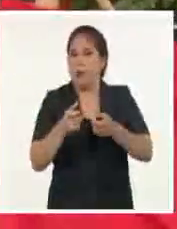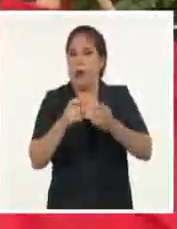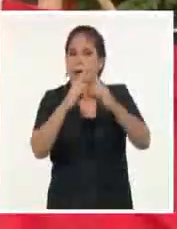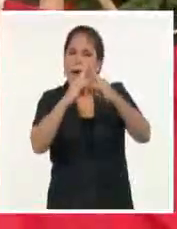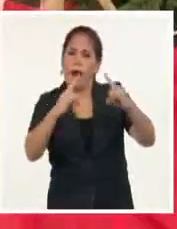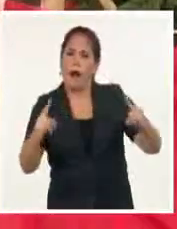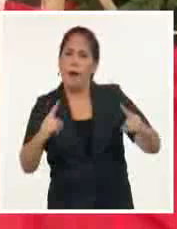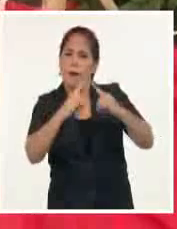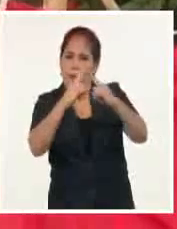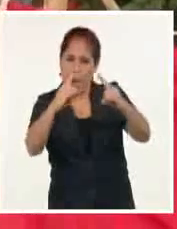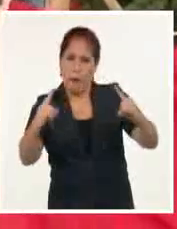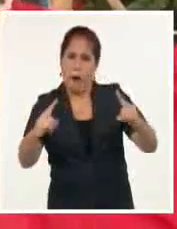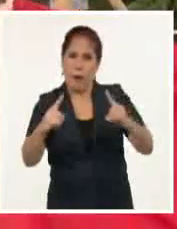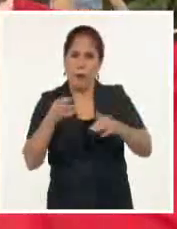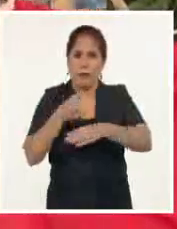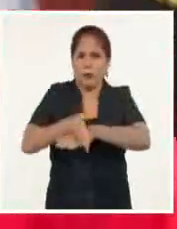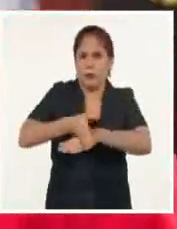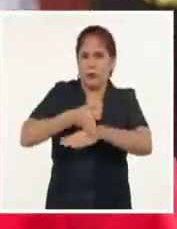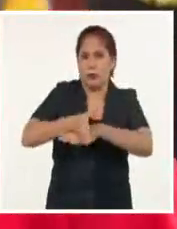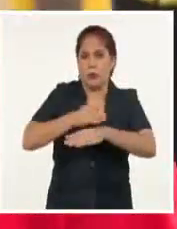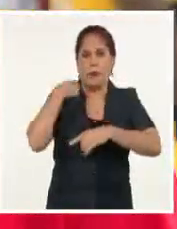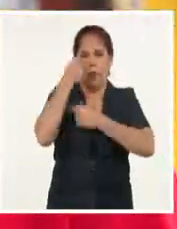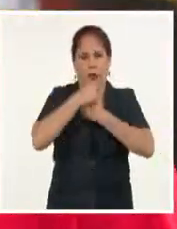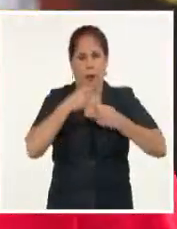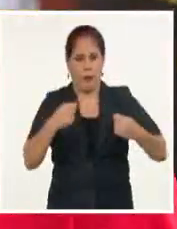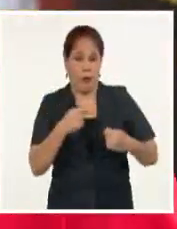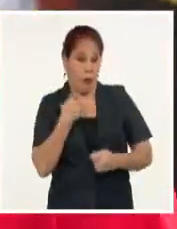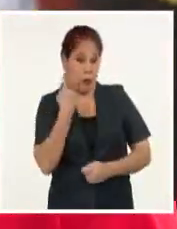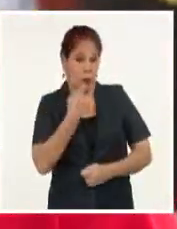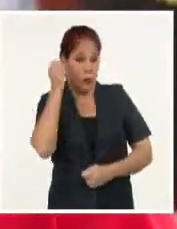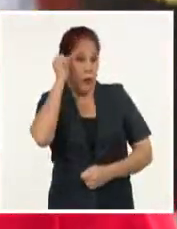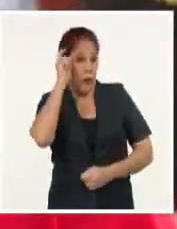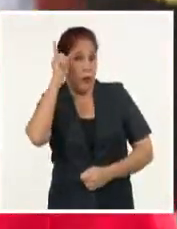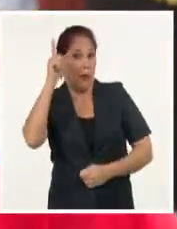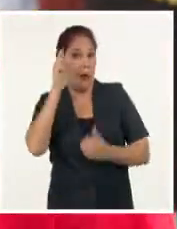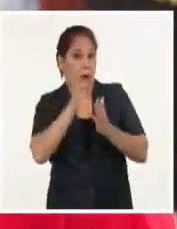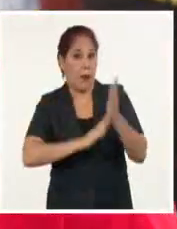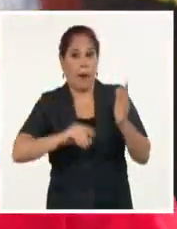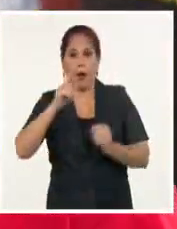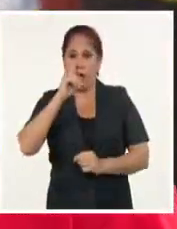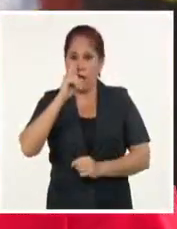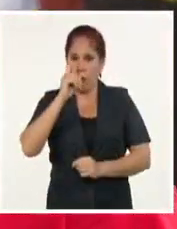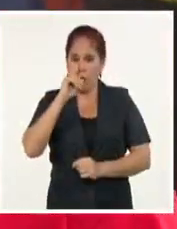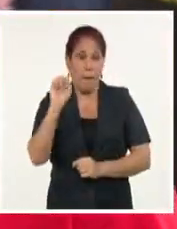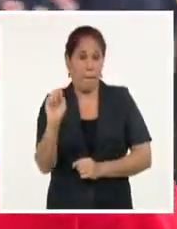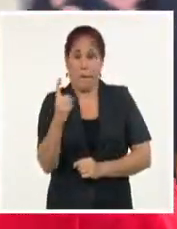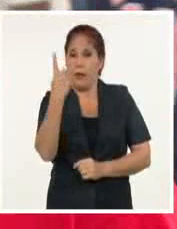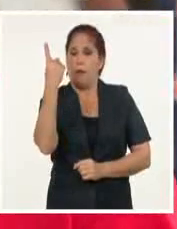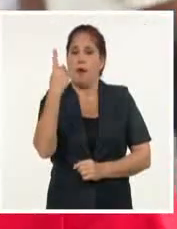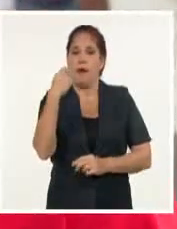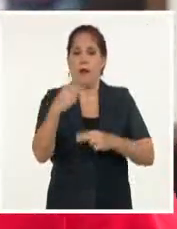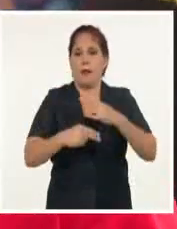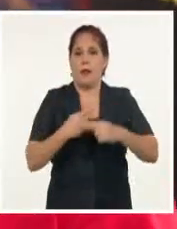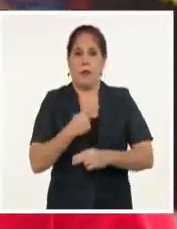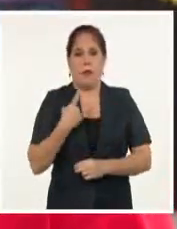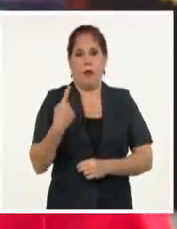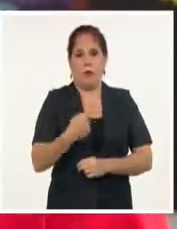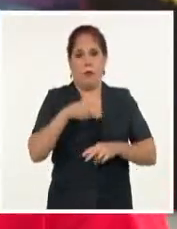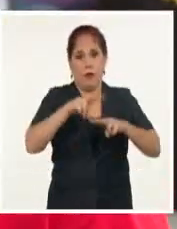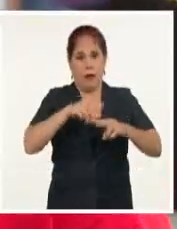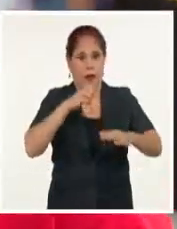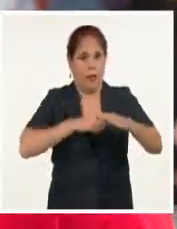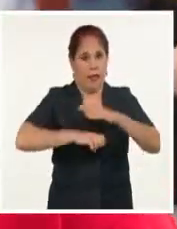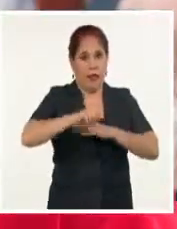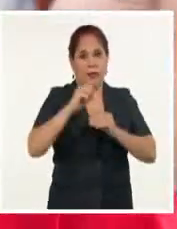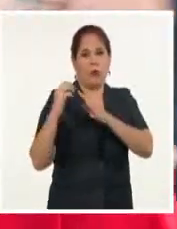campamento rústico de pioneros. Hemos tenido la experiencia en el mes de noviembre, que fue por primera vez donde lo realizamos, en Habana del Este,